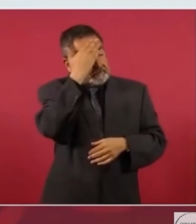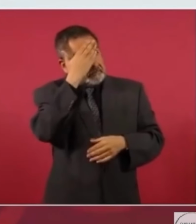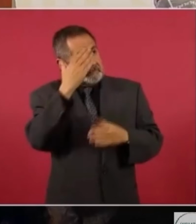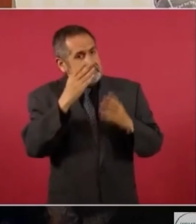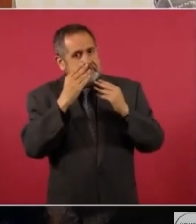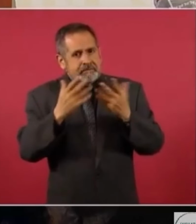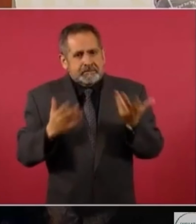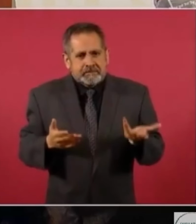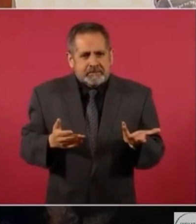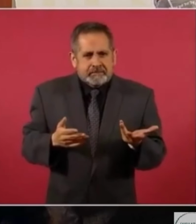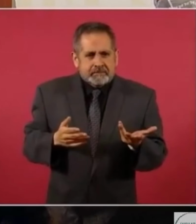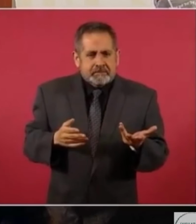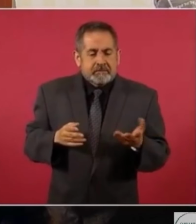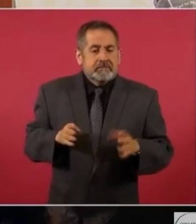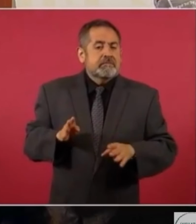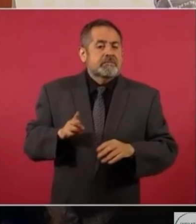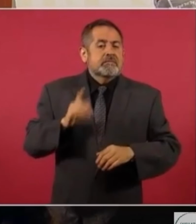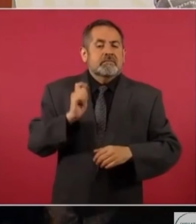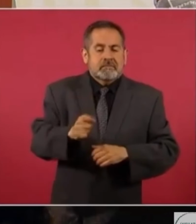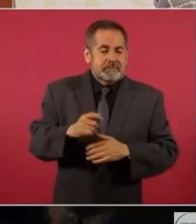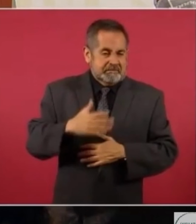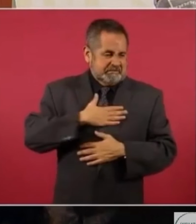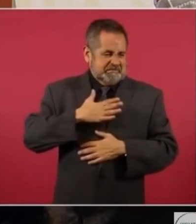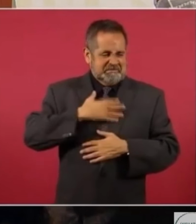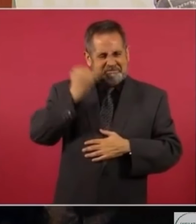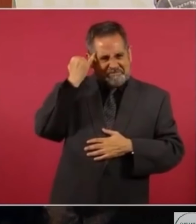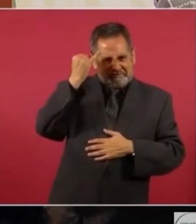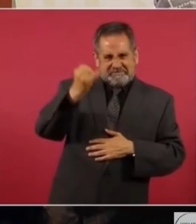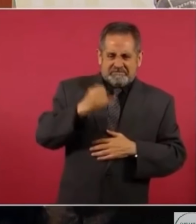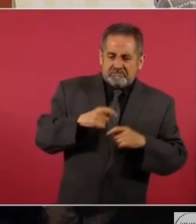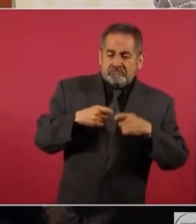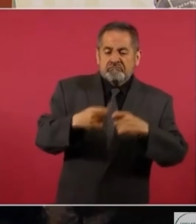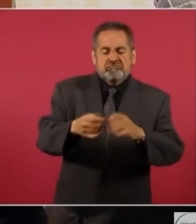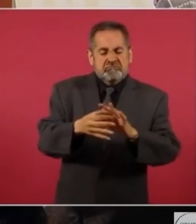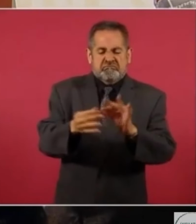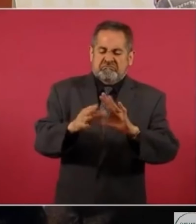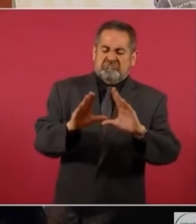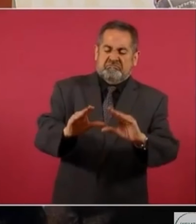En nuestros valores y en el respeto